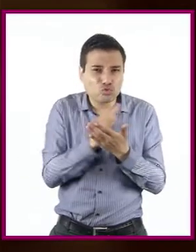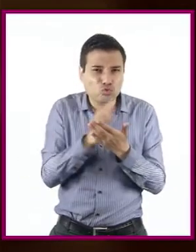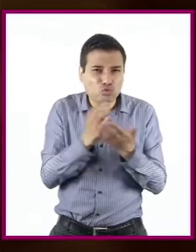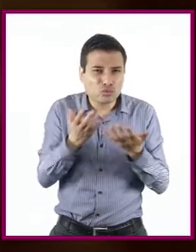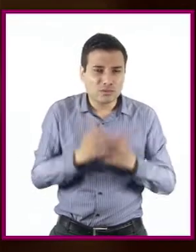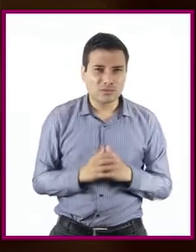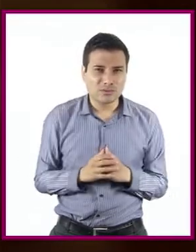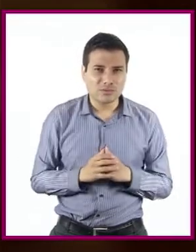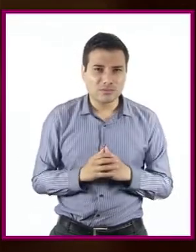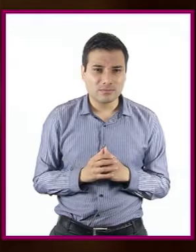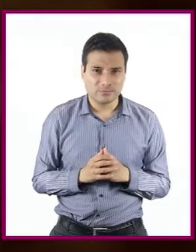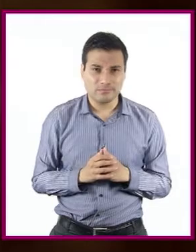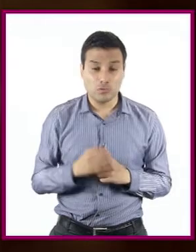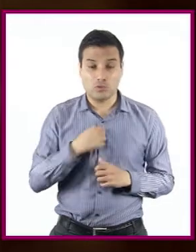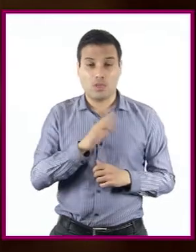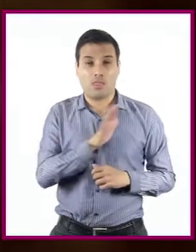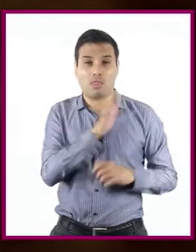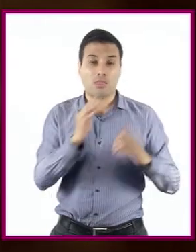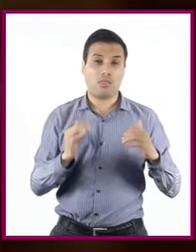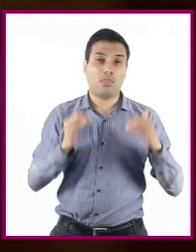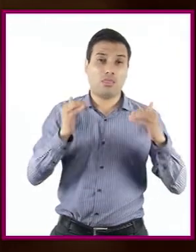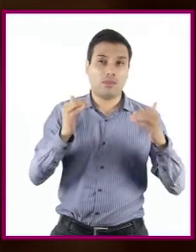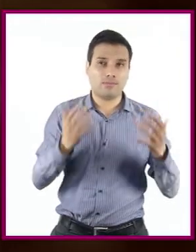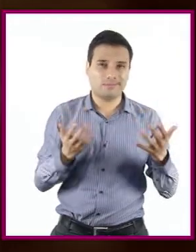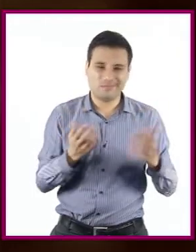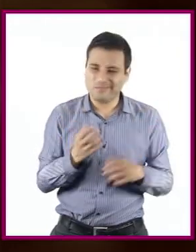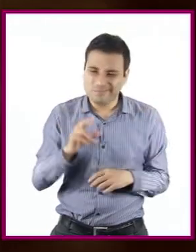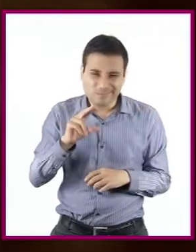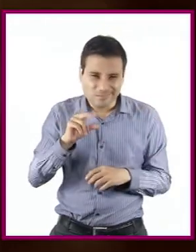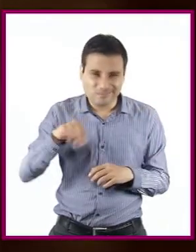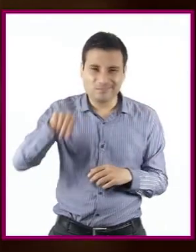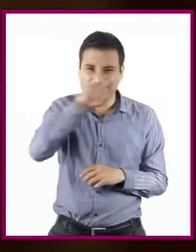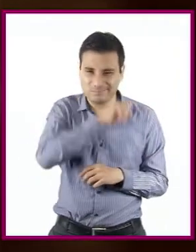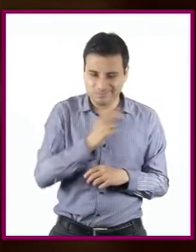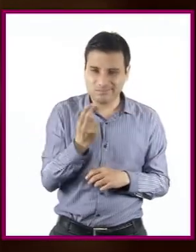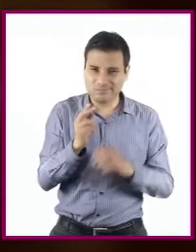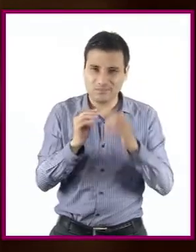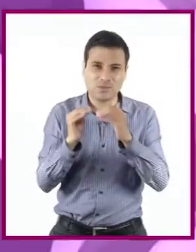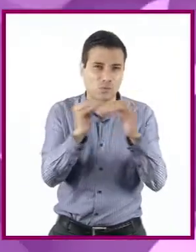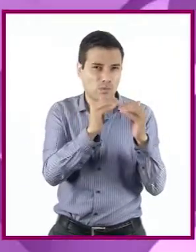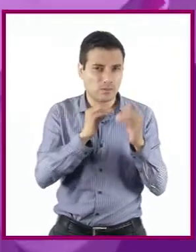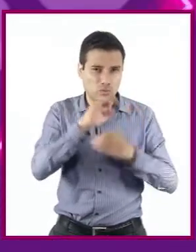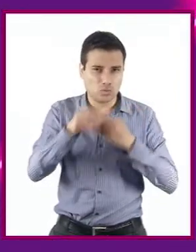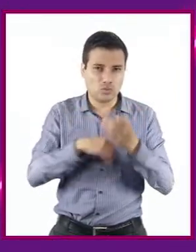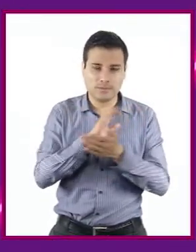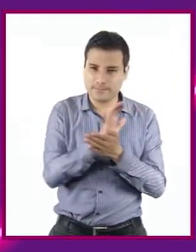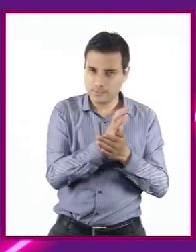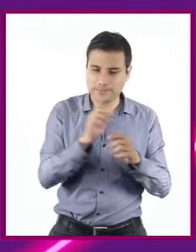piel blanca ayudará a construir una sociedad con menos desigualdad y discriminación.